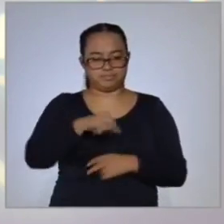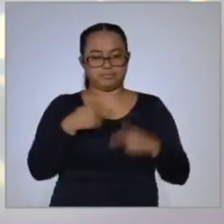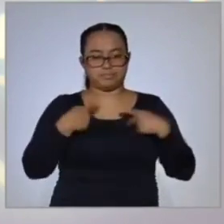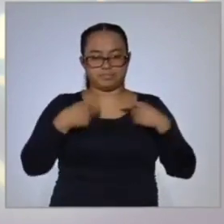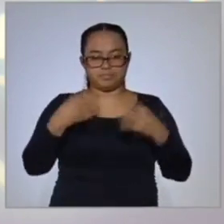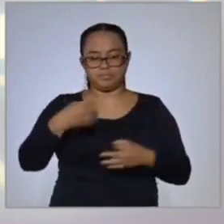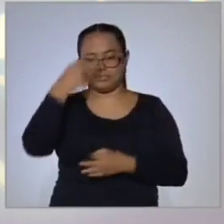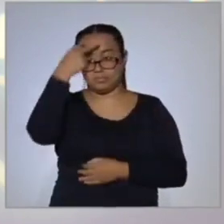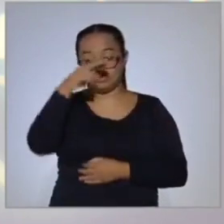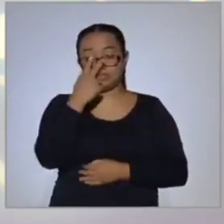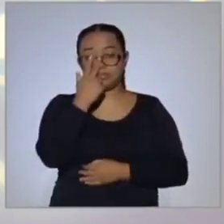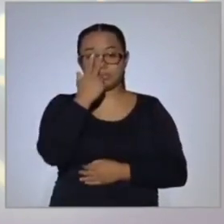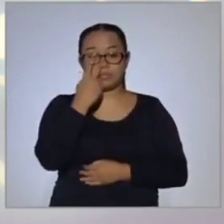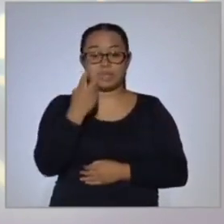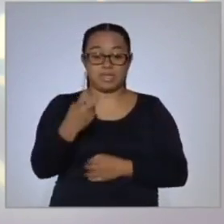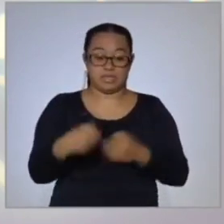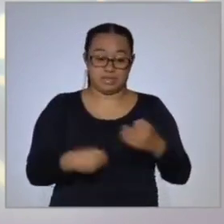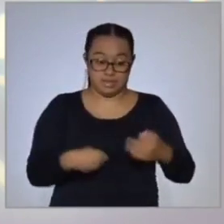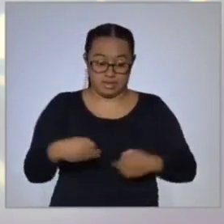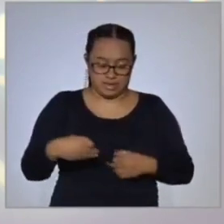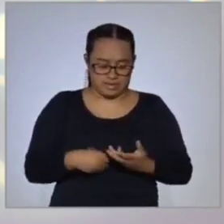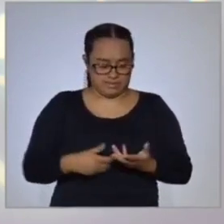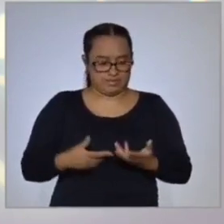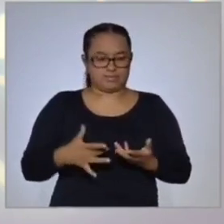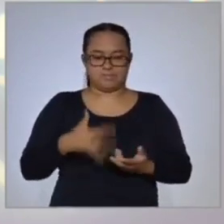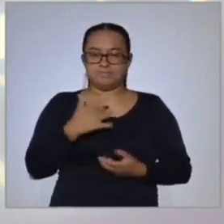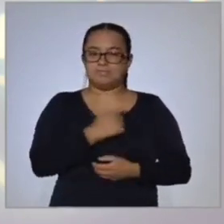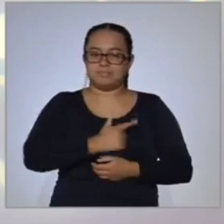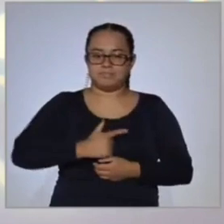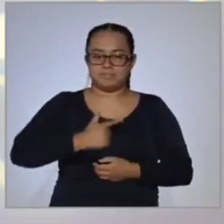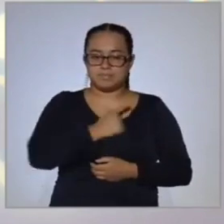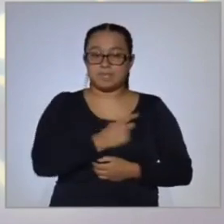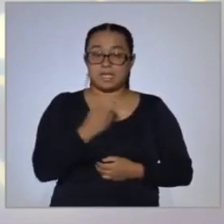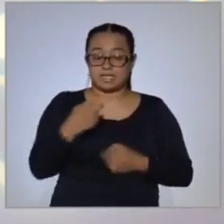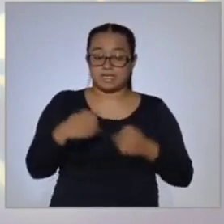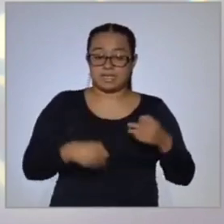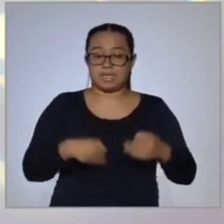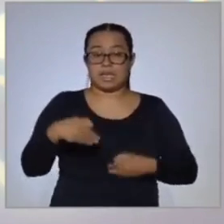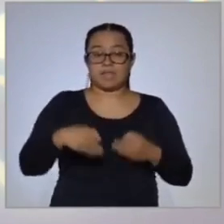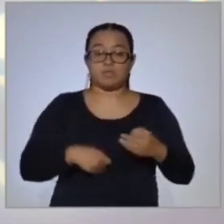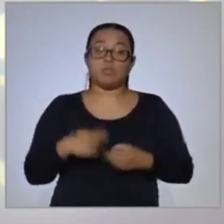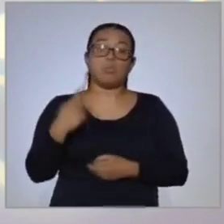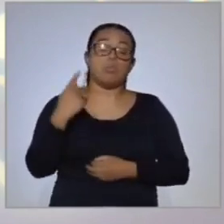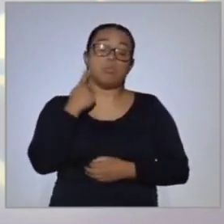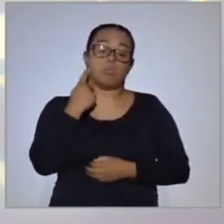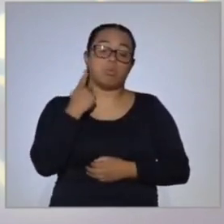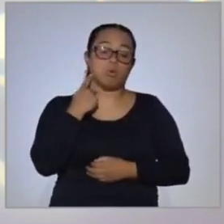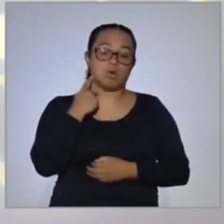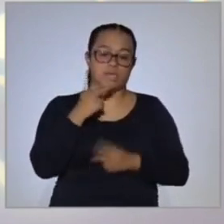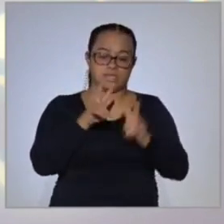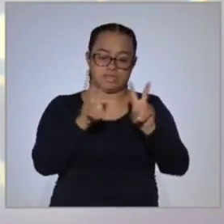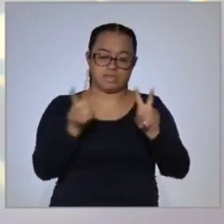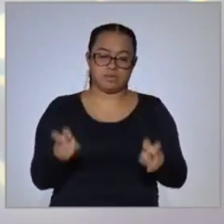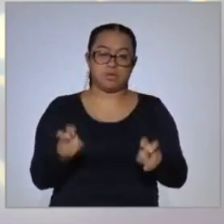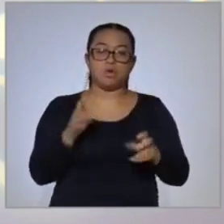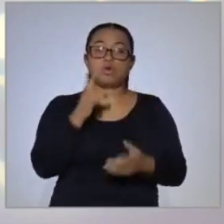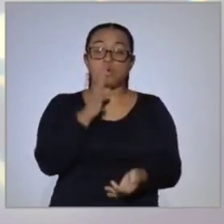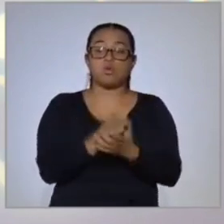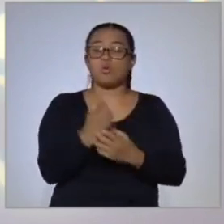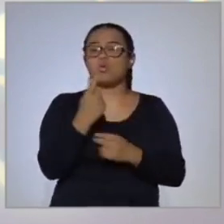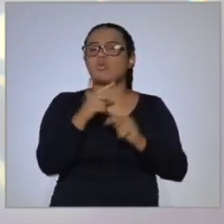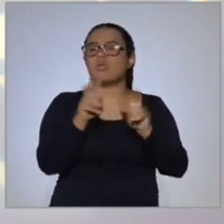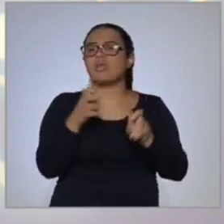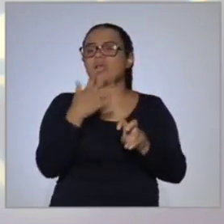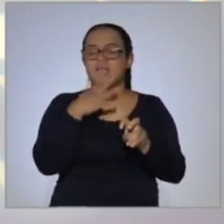mexicanos. Me gusta cuando el teatro nos cuestiona. Es difícil encontrar teatro político y teatro político que no se quede solo en el panfleto, sino que vaya más